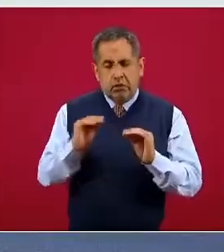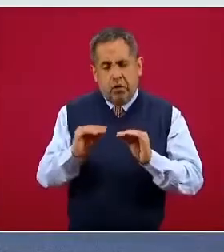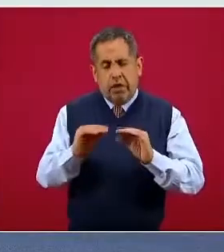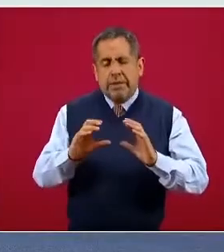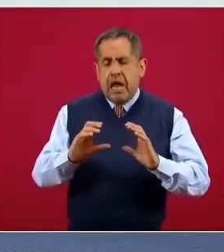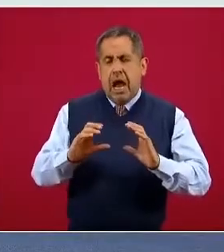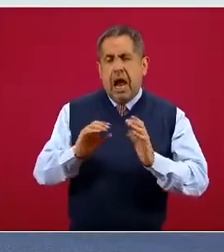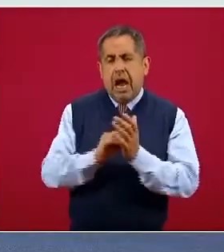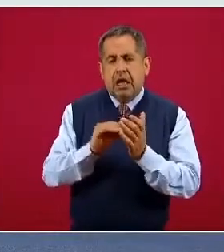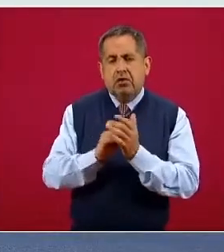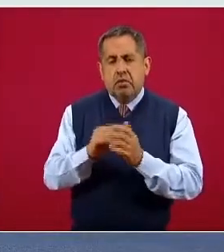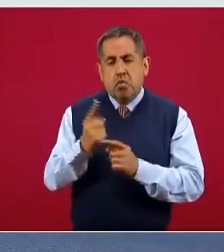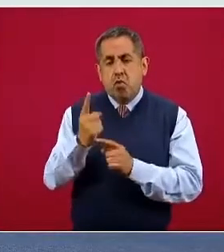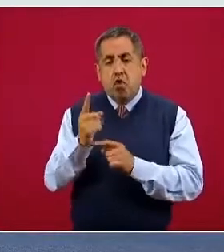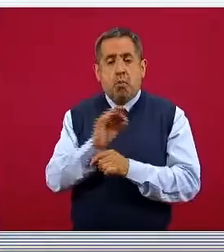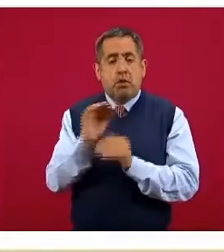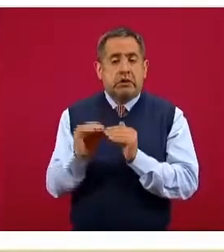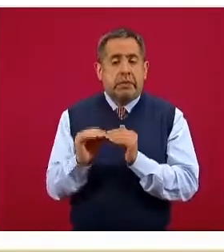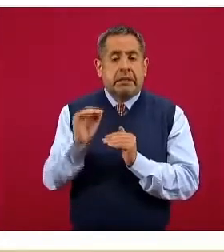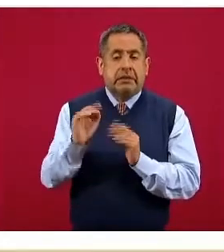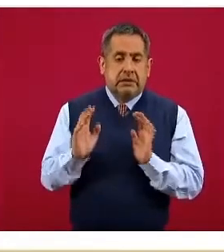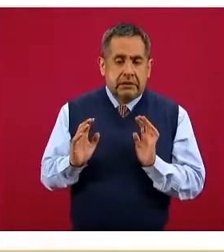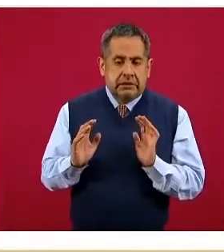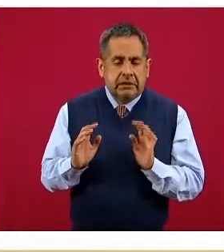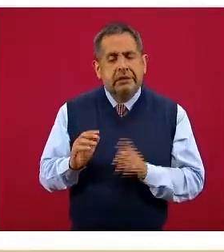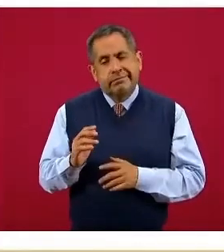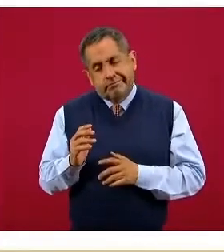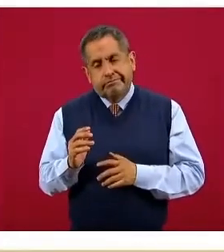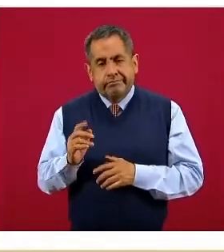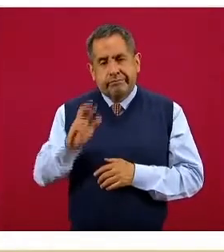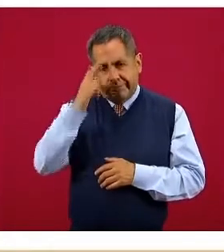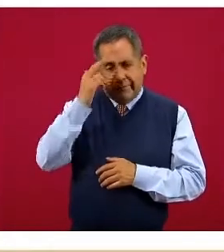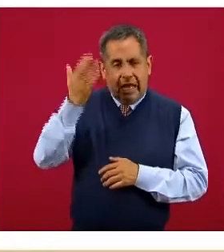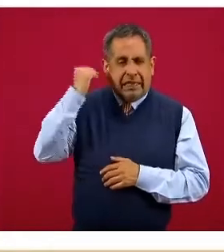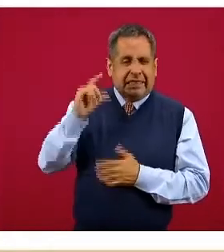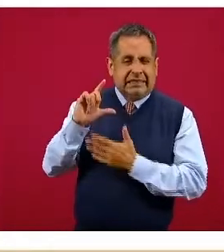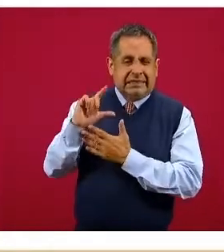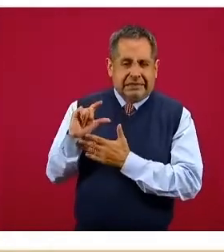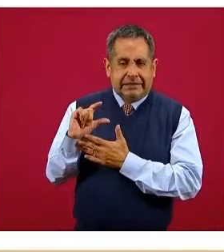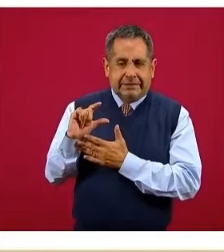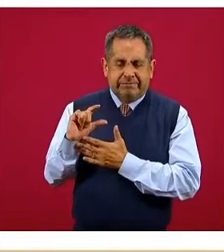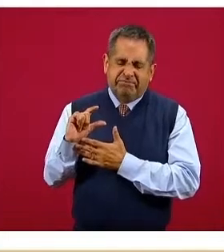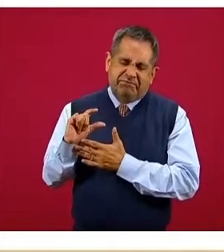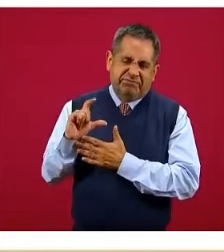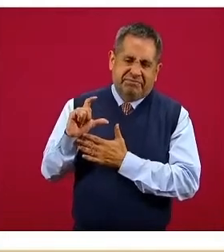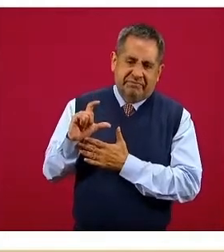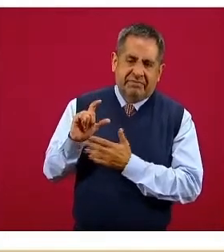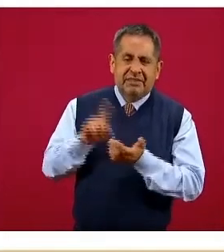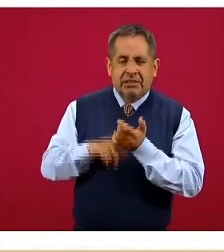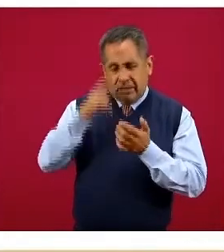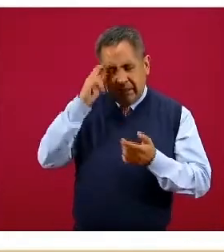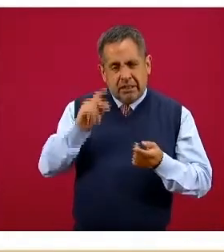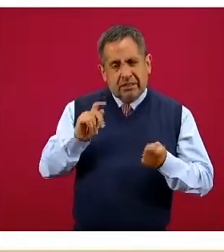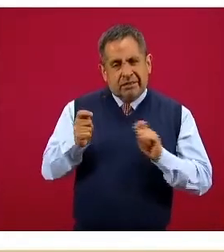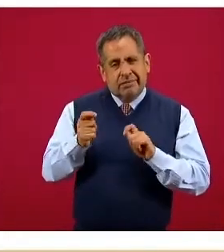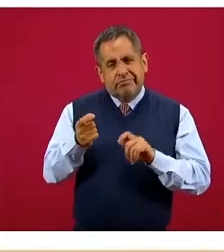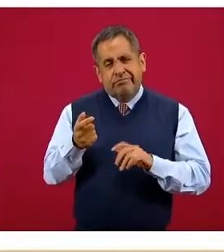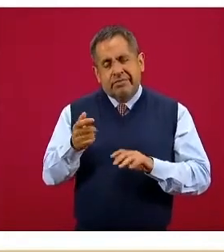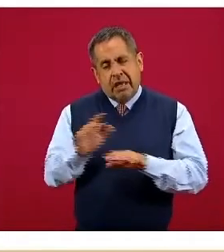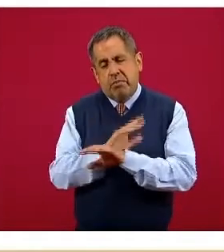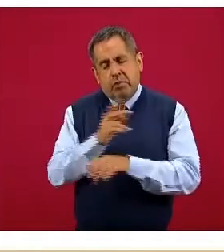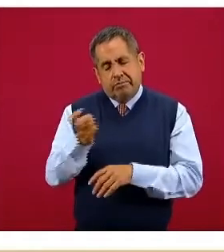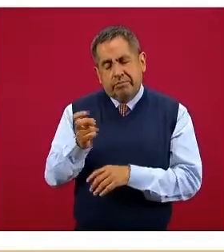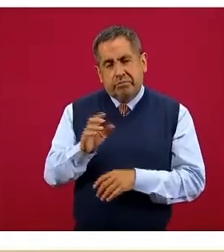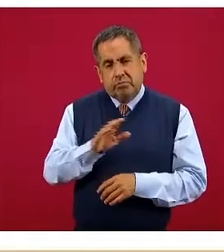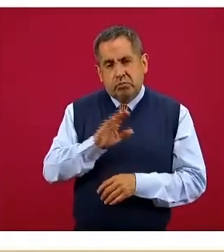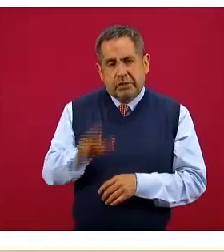encima del 1%, que en algún momento ya habíamos logrado en el cambio o en el porcentaje de cambio